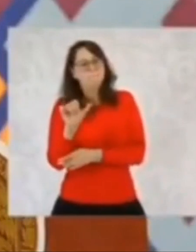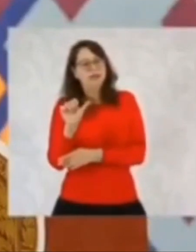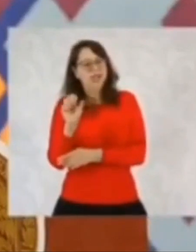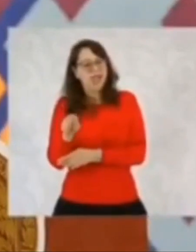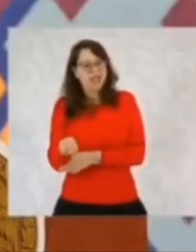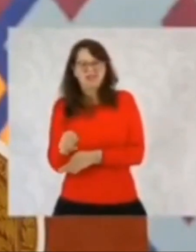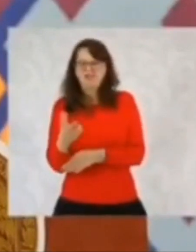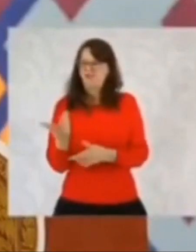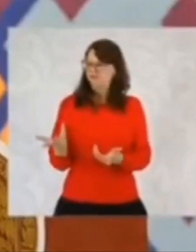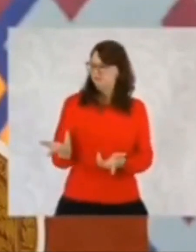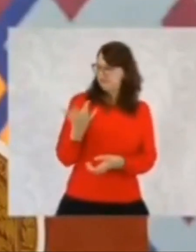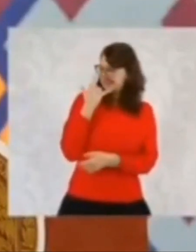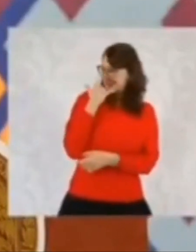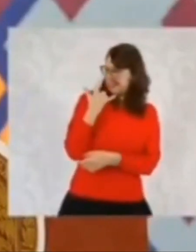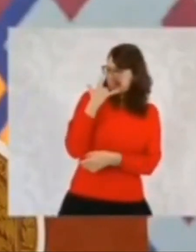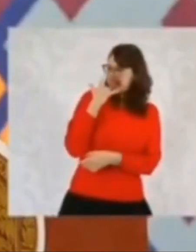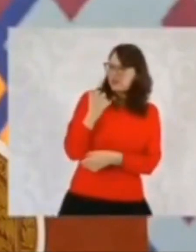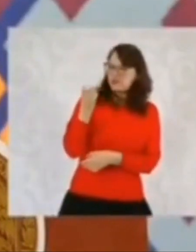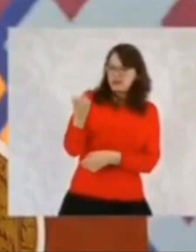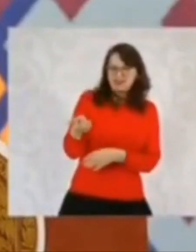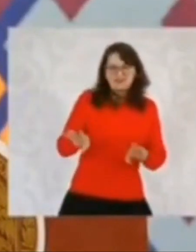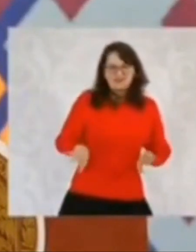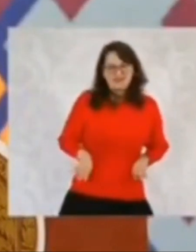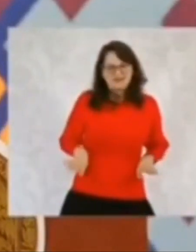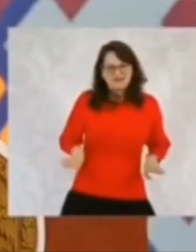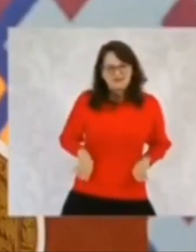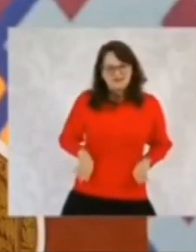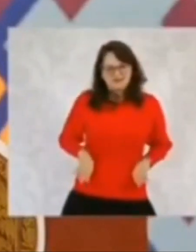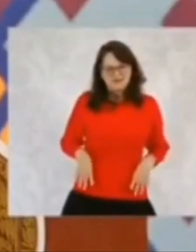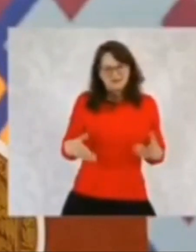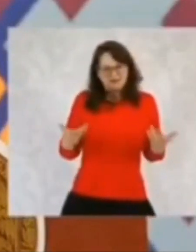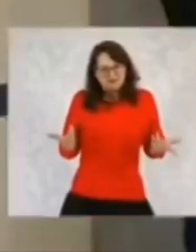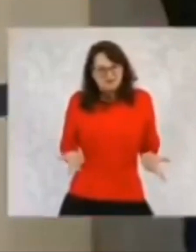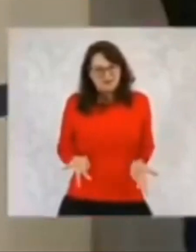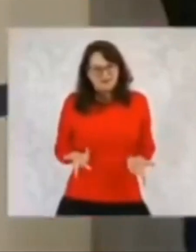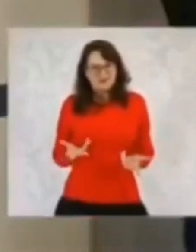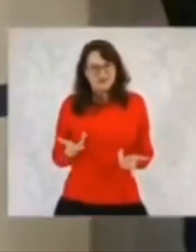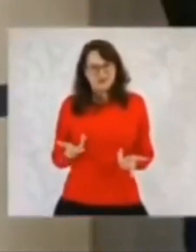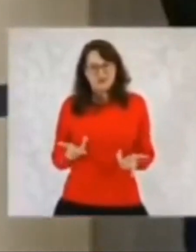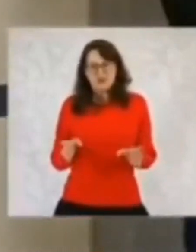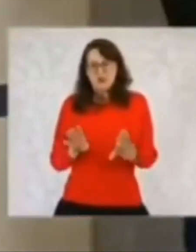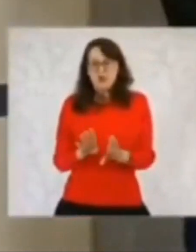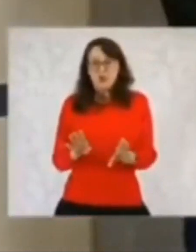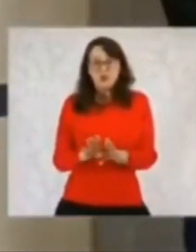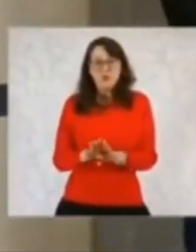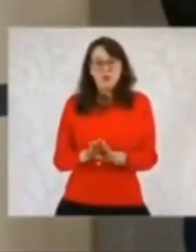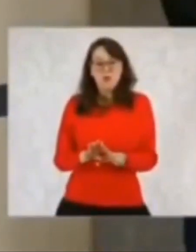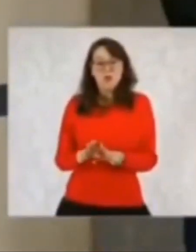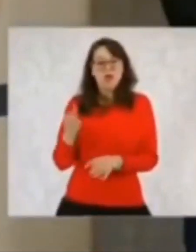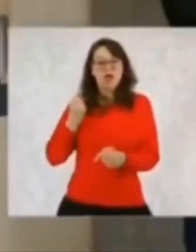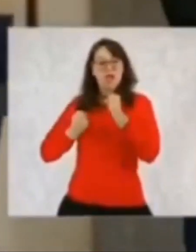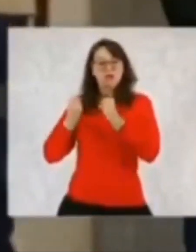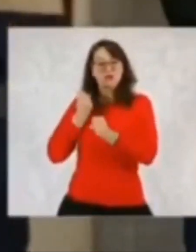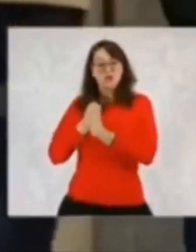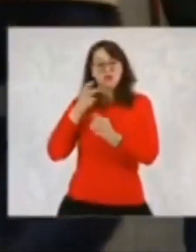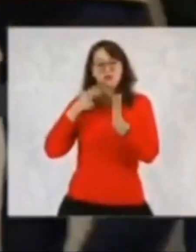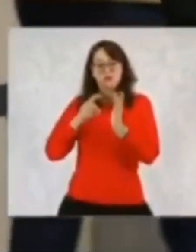una denuncia por... Entonces, ¿qué? ¿Que se anule la elección del 24 para